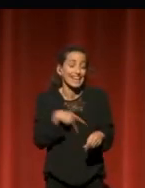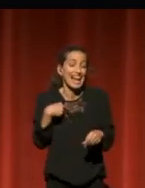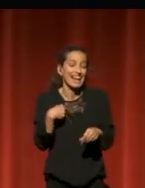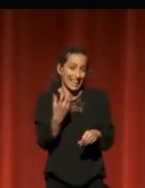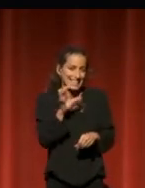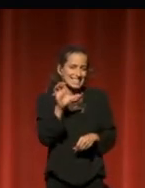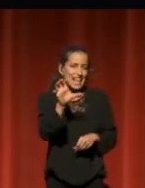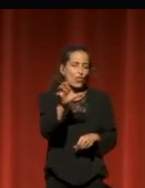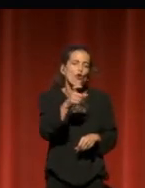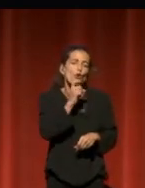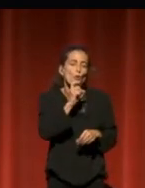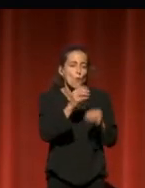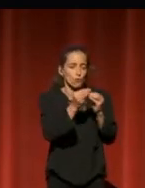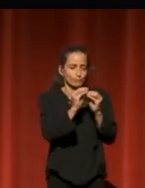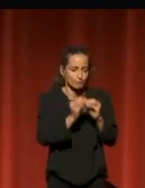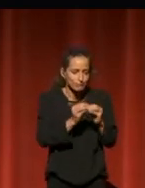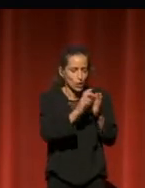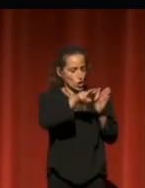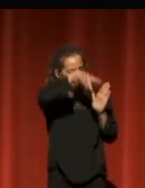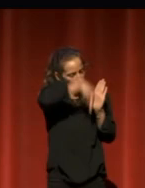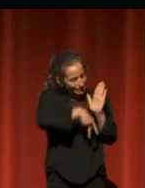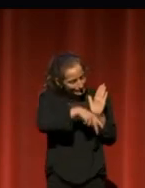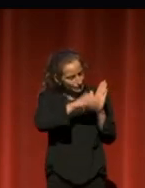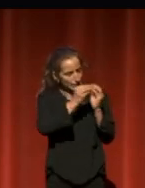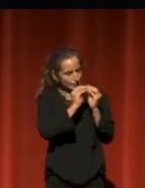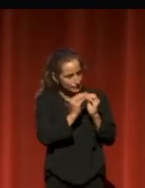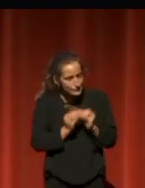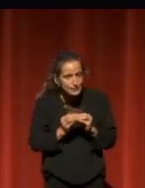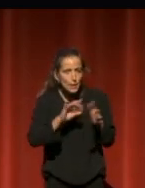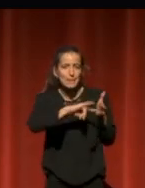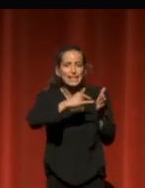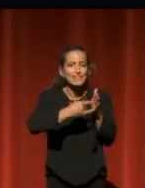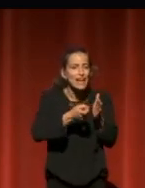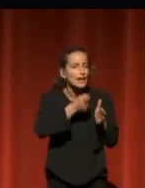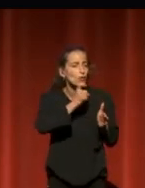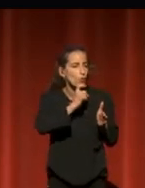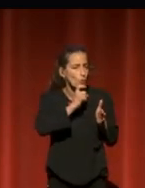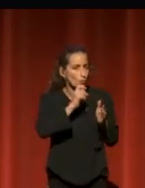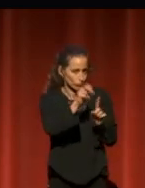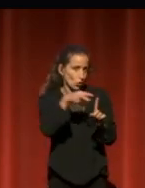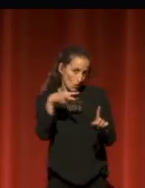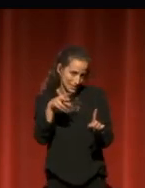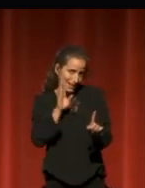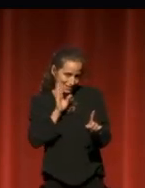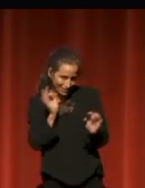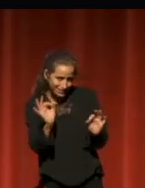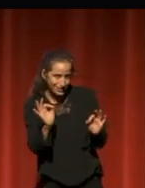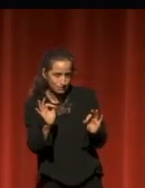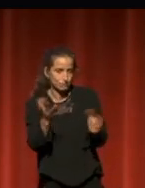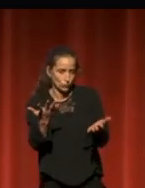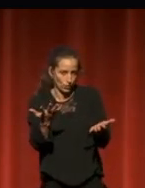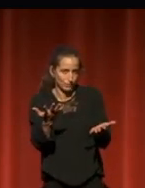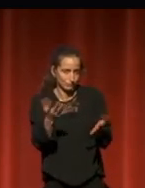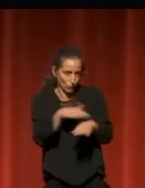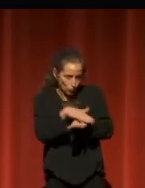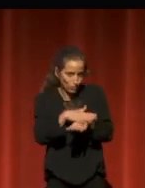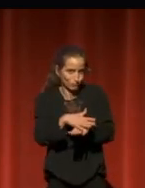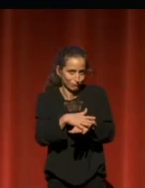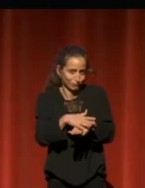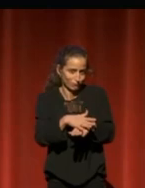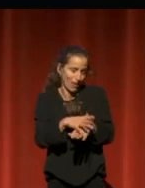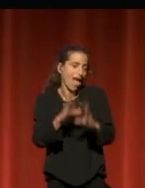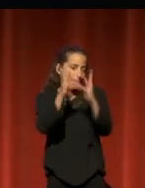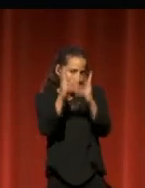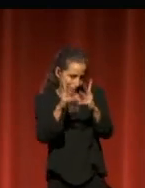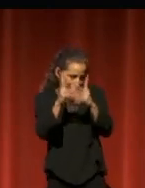una normativa, ayudarnos a planificar desde esa perspectiva, que es la Administración General del Estado, que no tiene